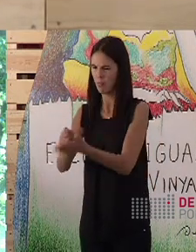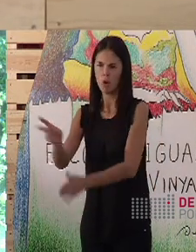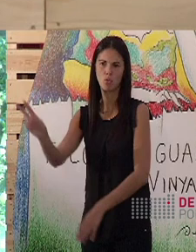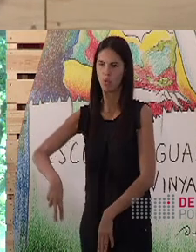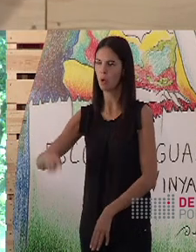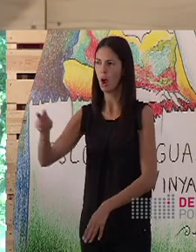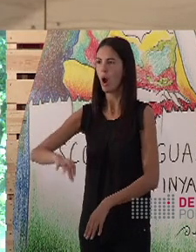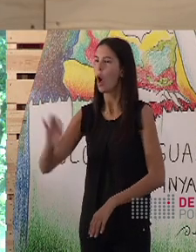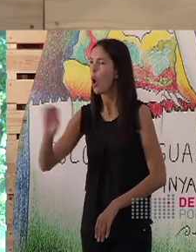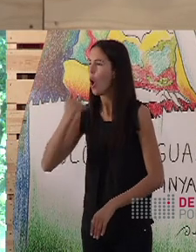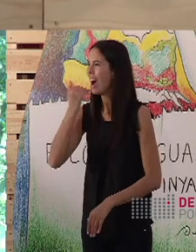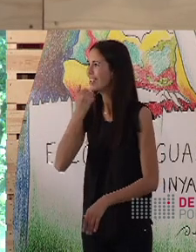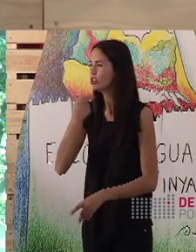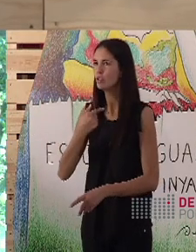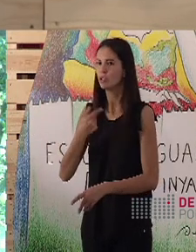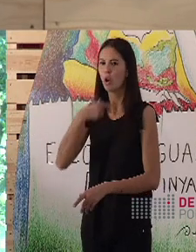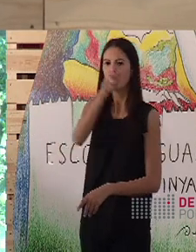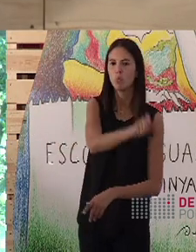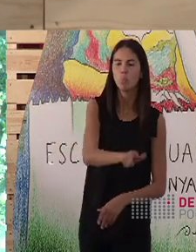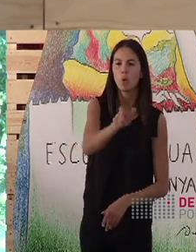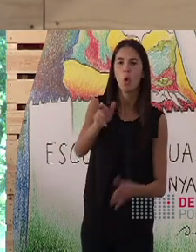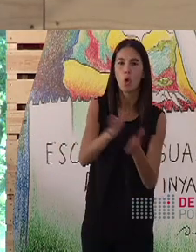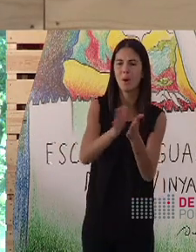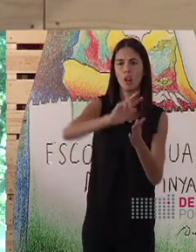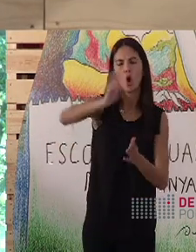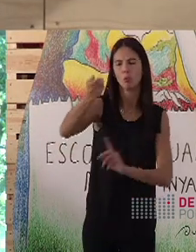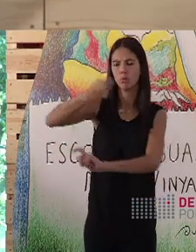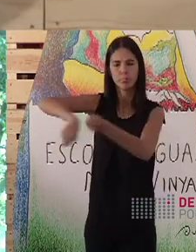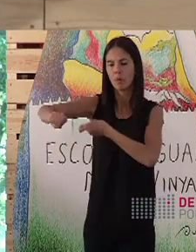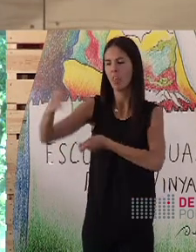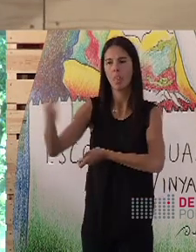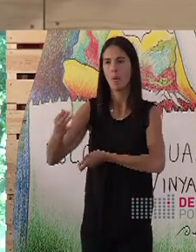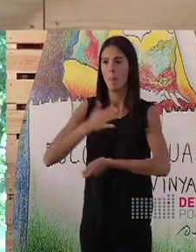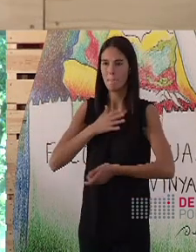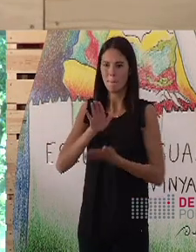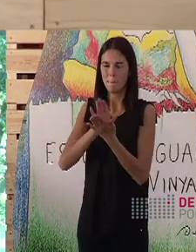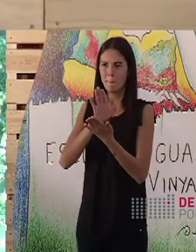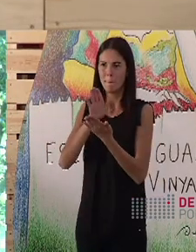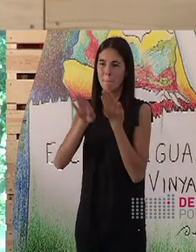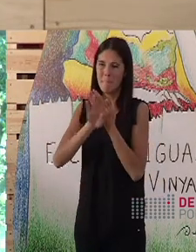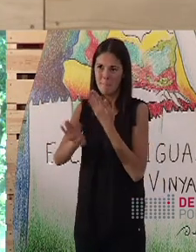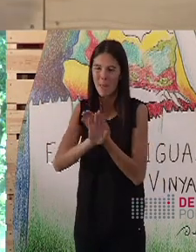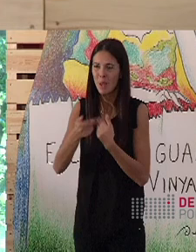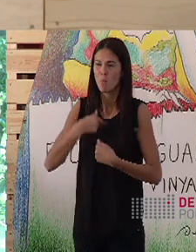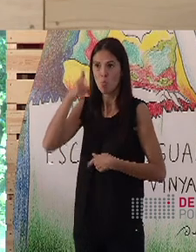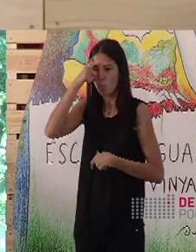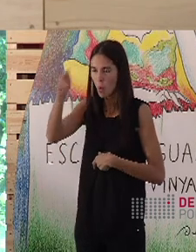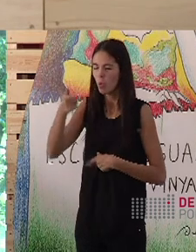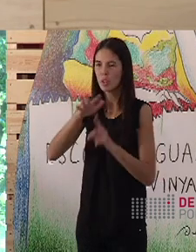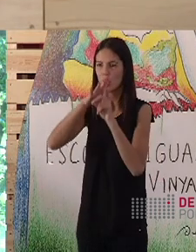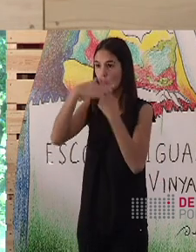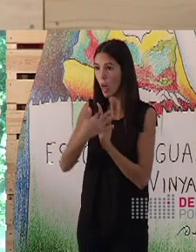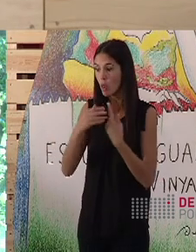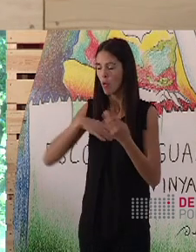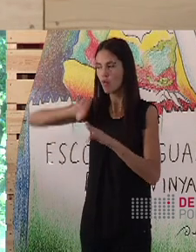que incluso mercadear con compañeiras, con veciñas do meu pobo para que eu poder salir desa situación, o fago.